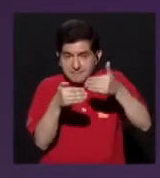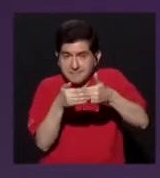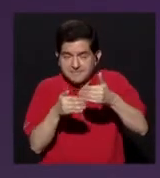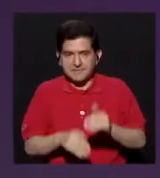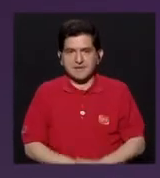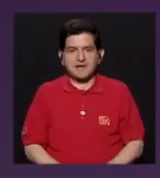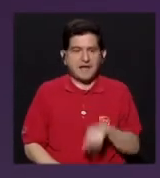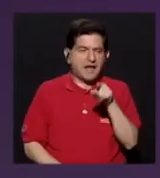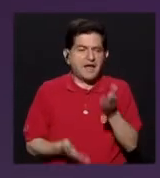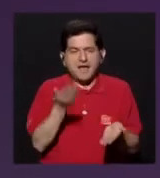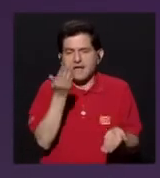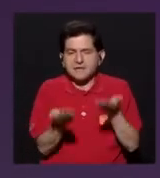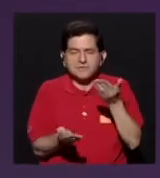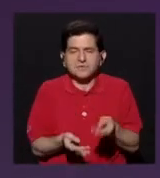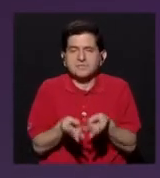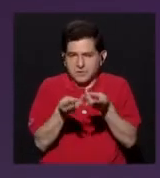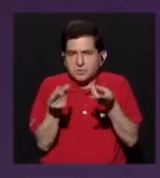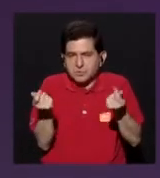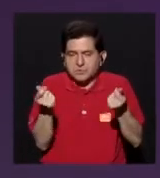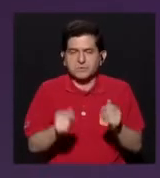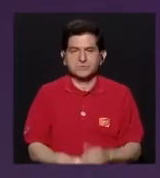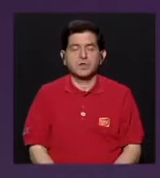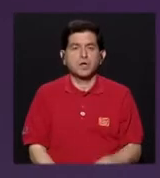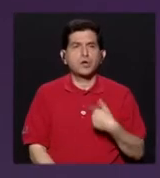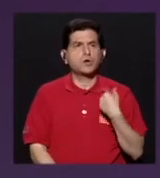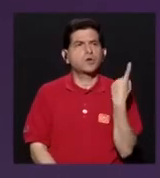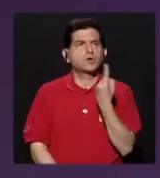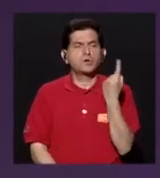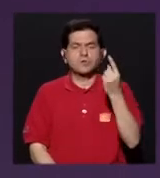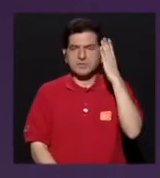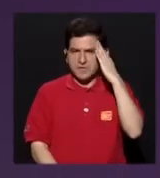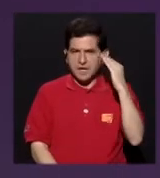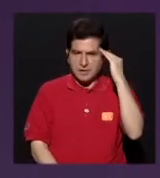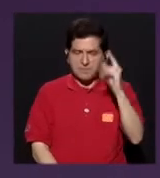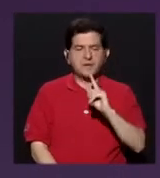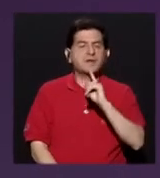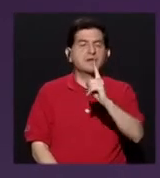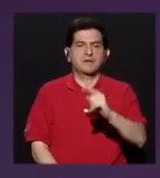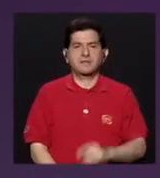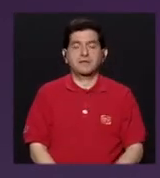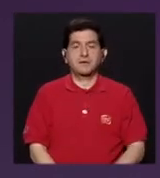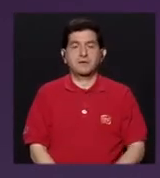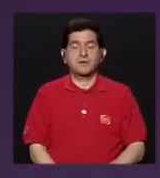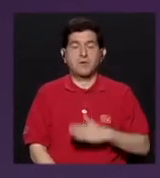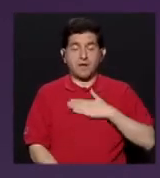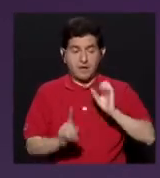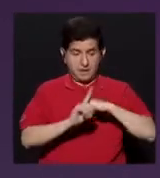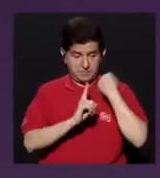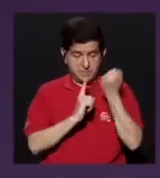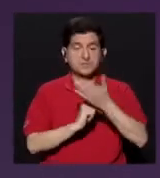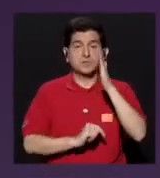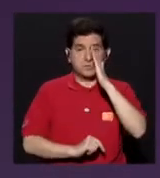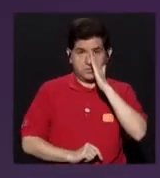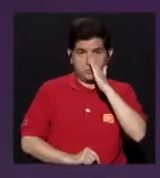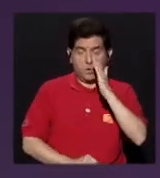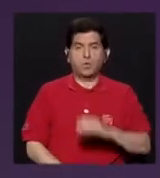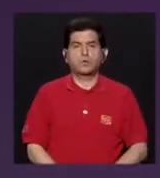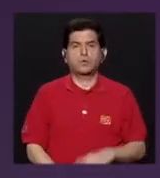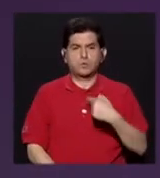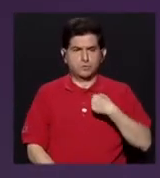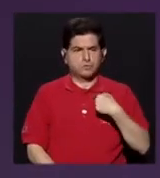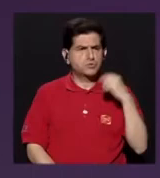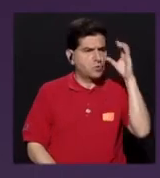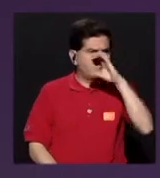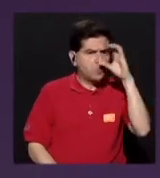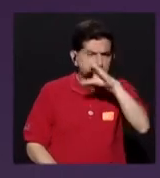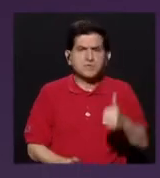entonces eso es lo que está generando. Yo siempre cuento esta experiencia porque en mi condición de mamá, yo salí a